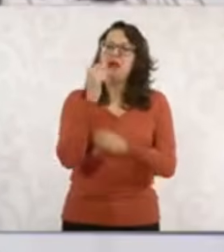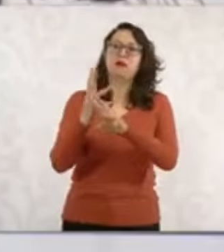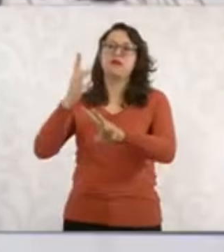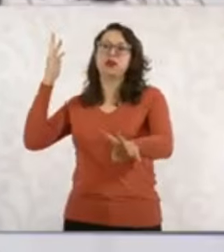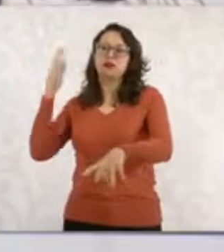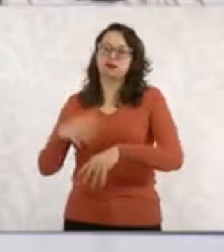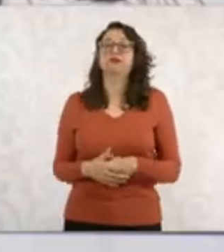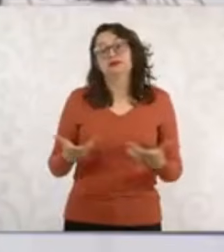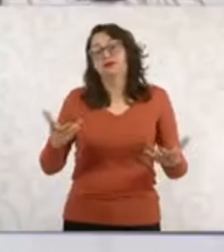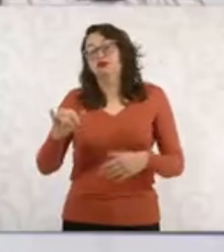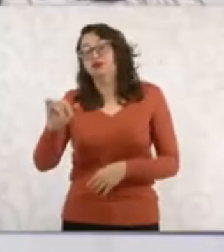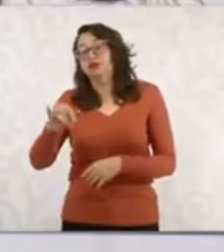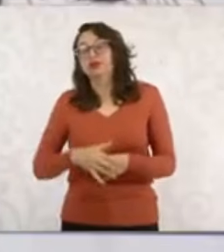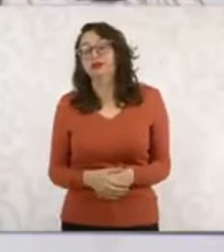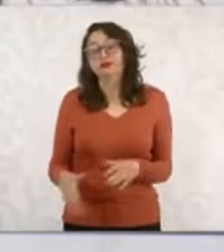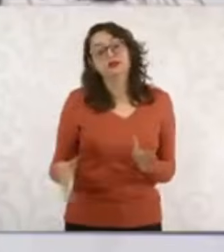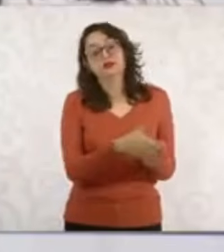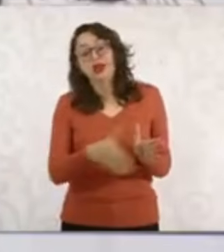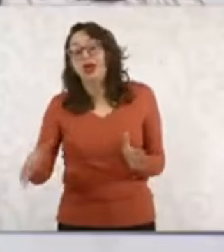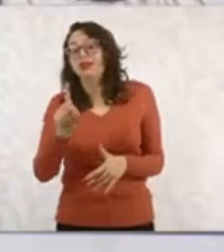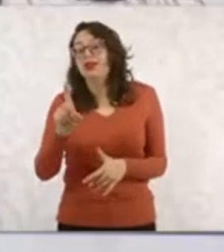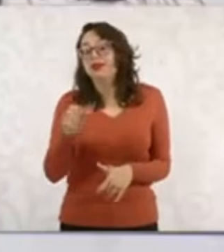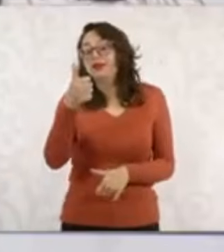la población, solo se construyeron